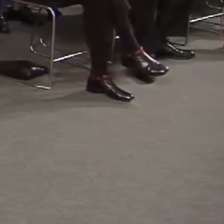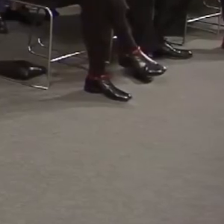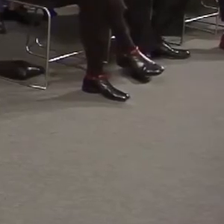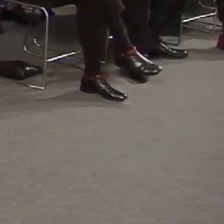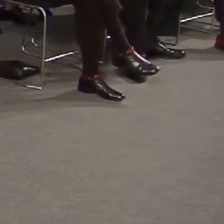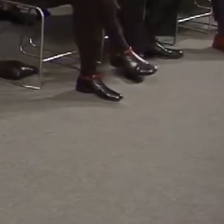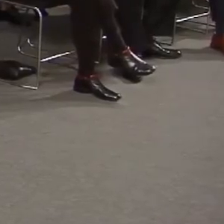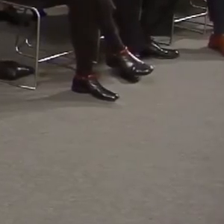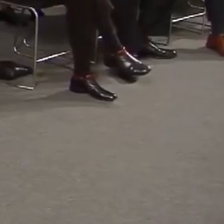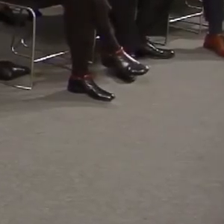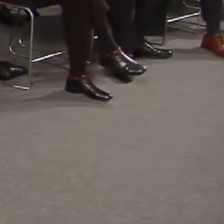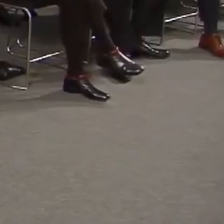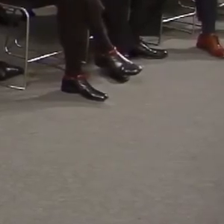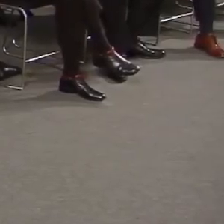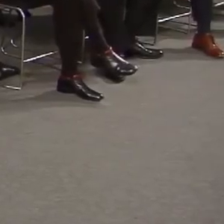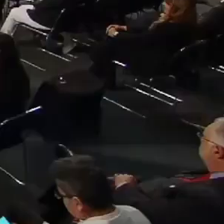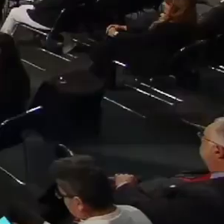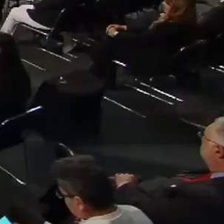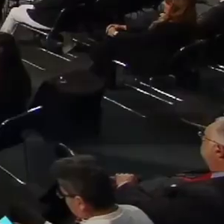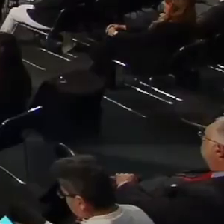la conferencia de prensa.